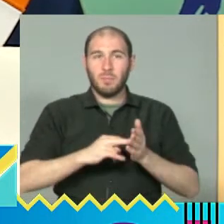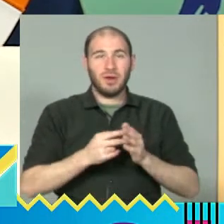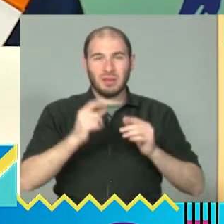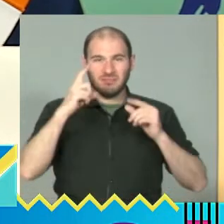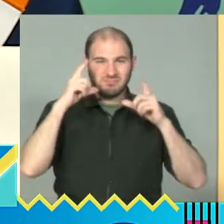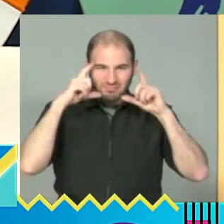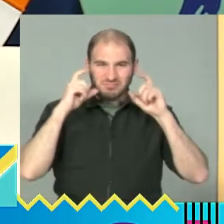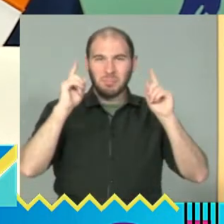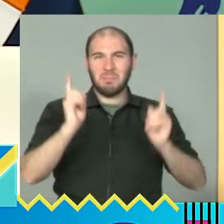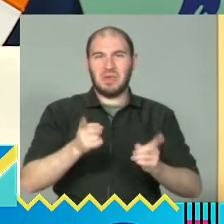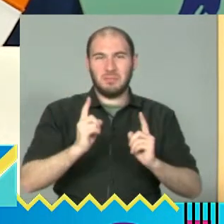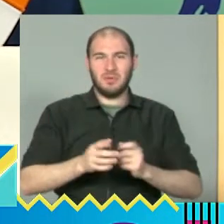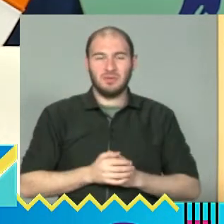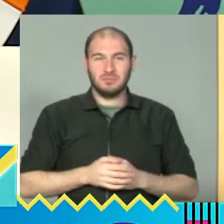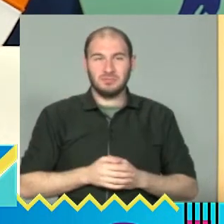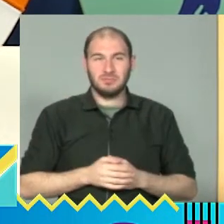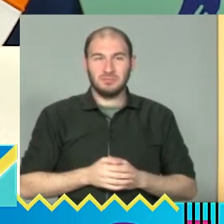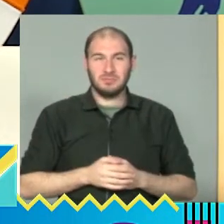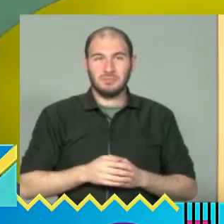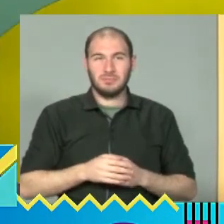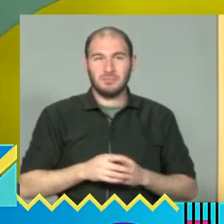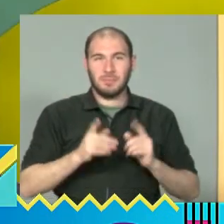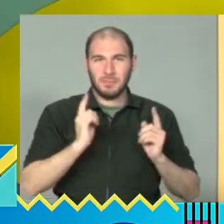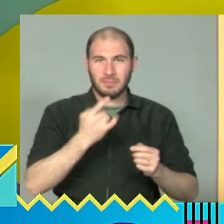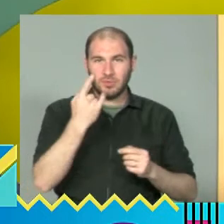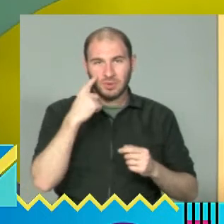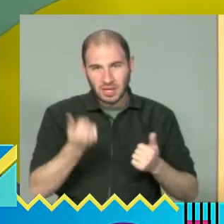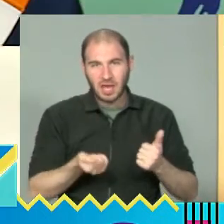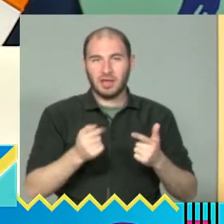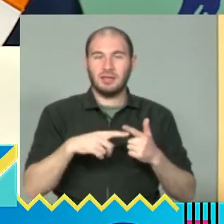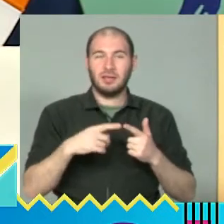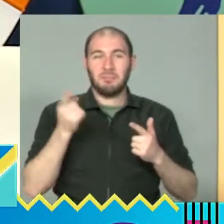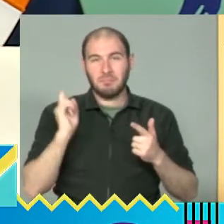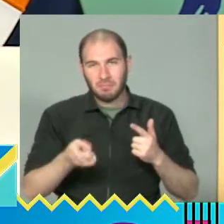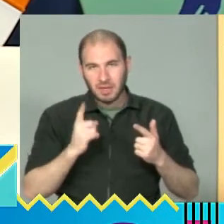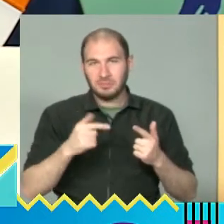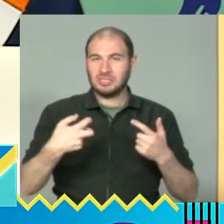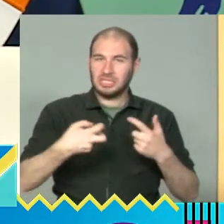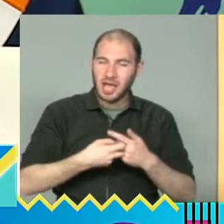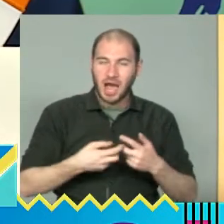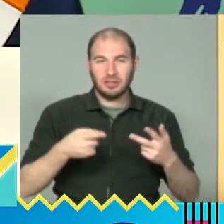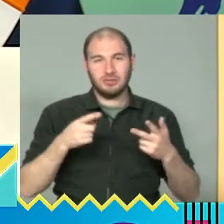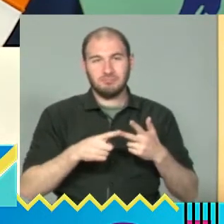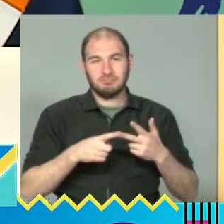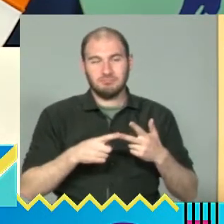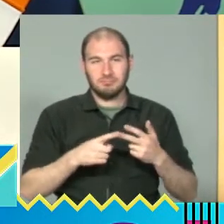caras. Encontrás siempre a los mismos de la UIA, encontrás siempre a los mismos de los sindicatos,